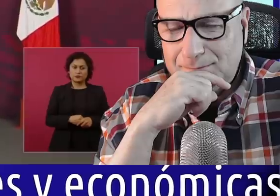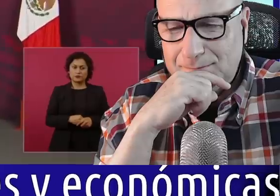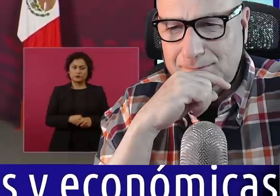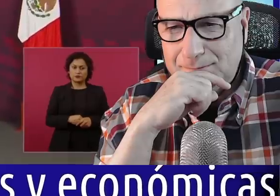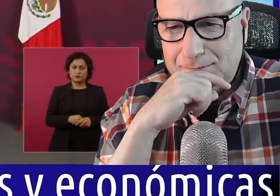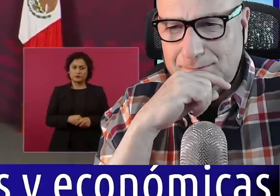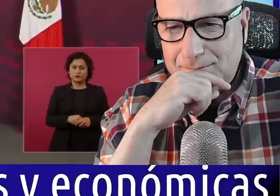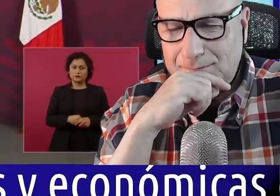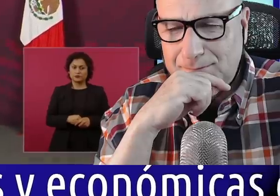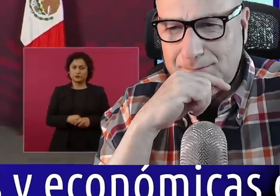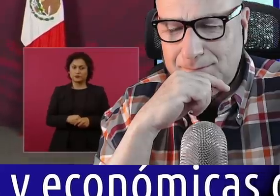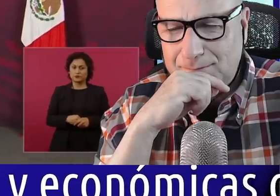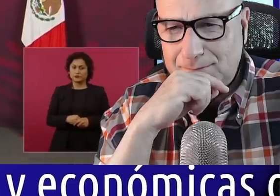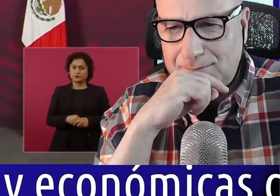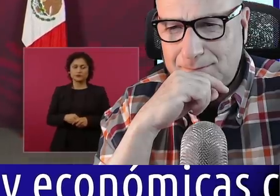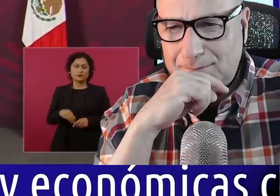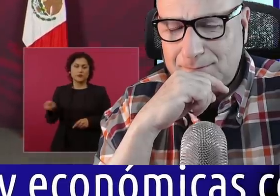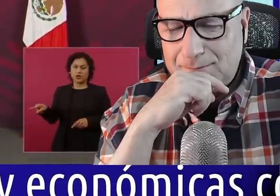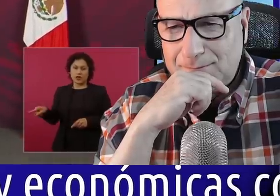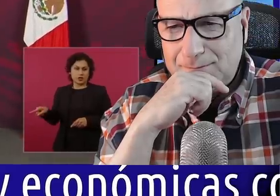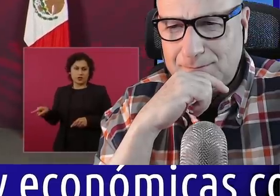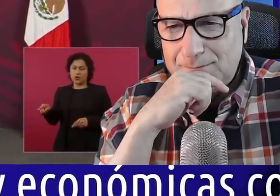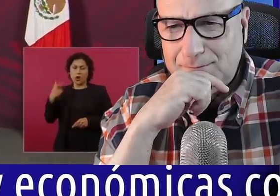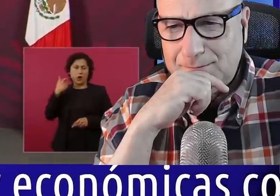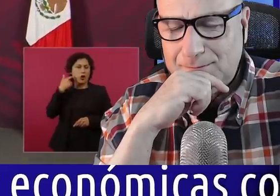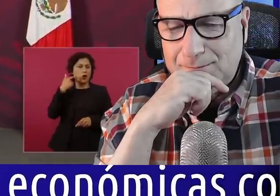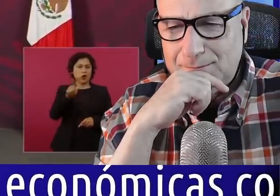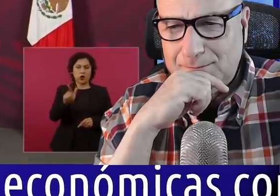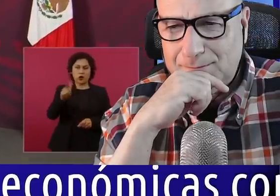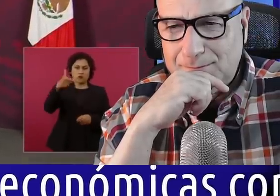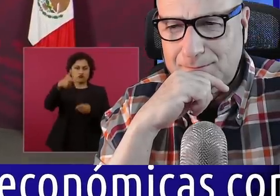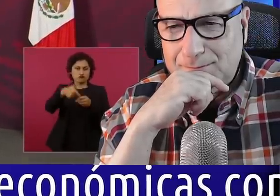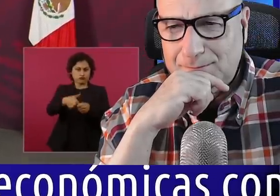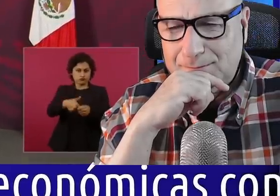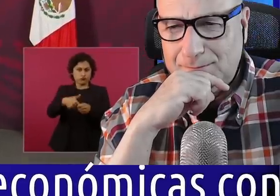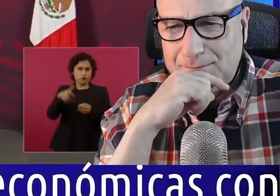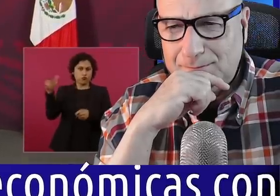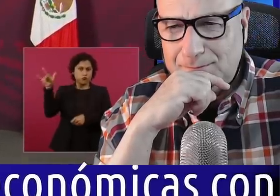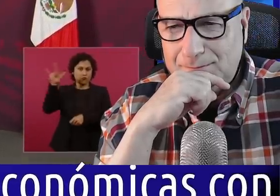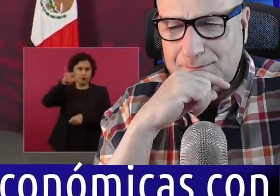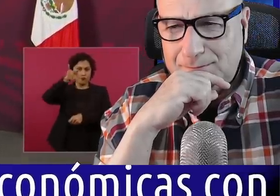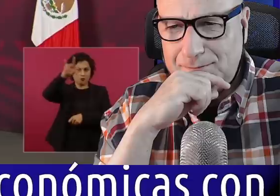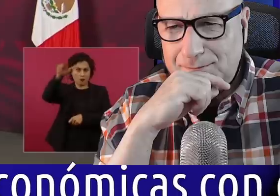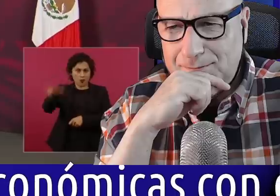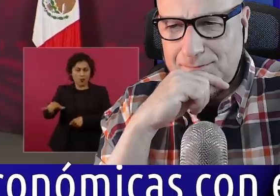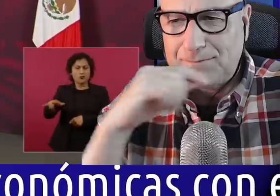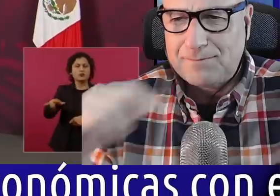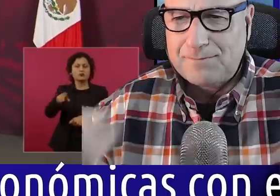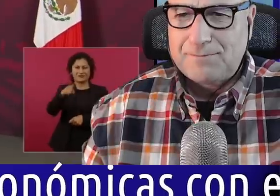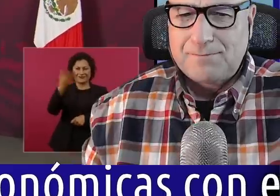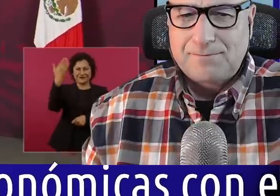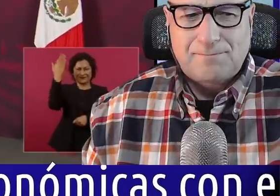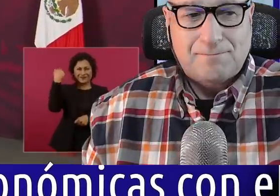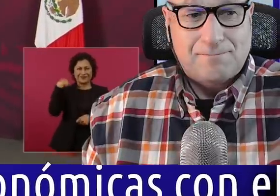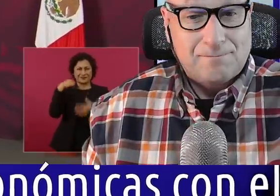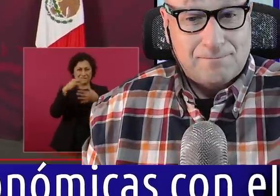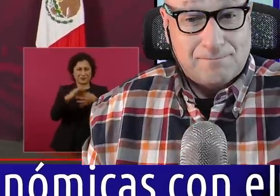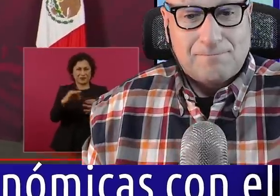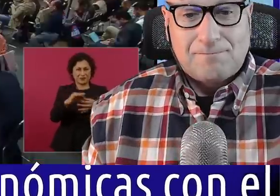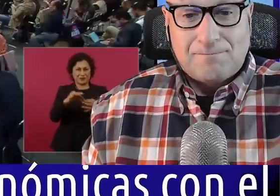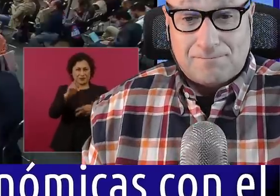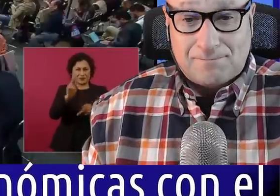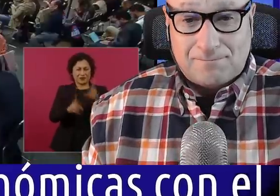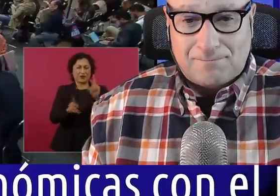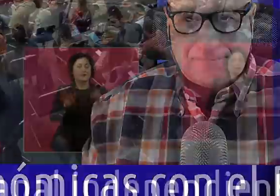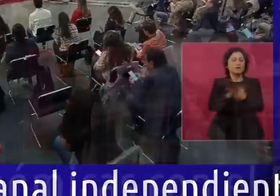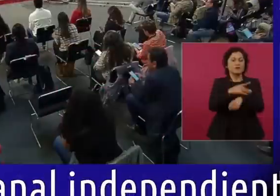No quisieron cargarle combustible al avión. Y sí les platiqué, porque es interesantísimo. ¿Por qué no pones otra vez el